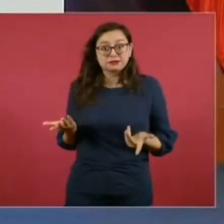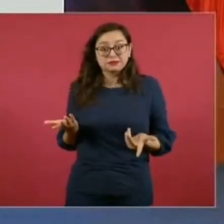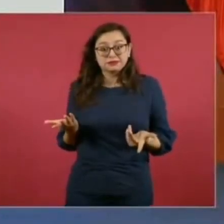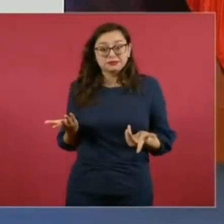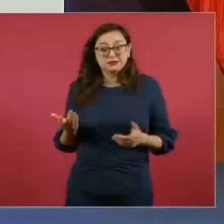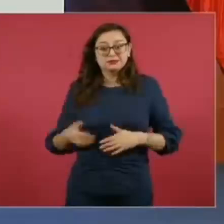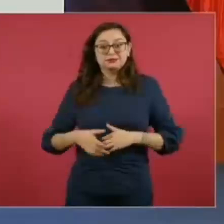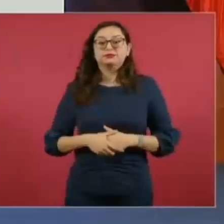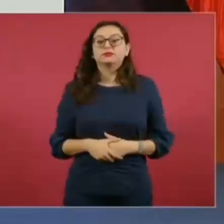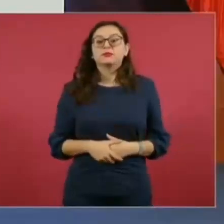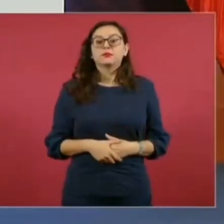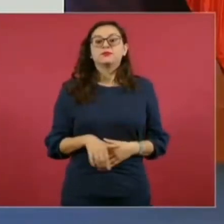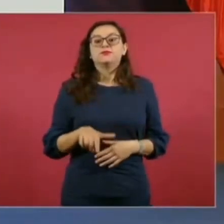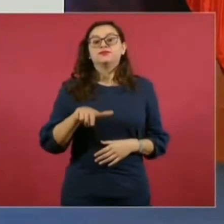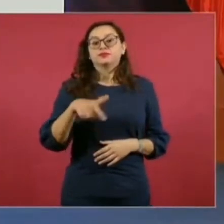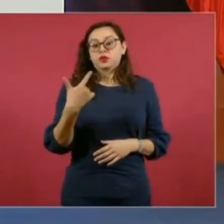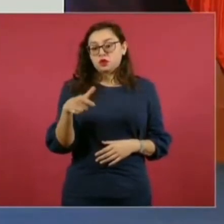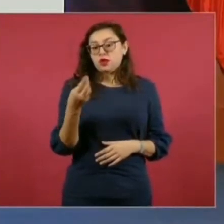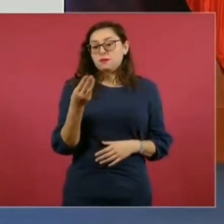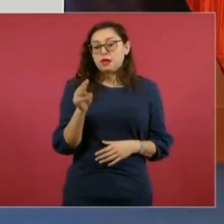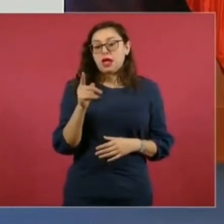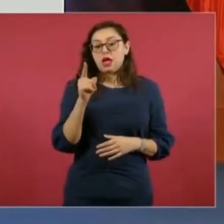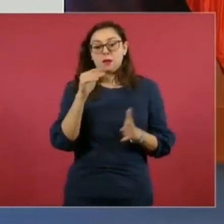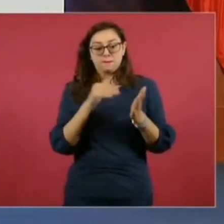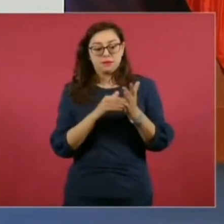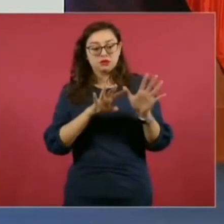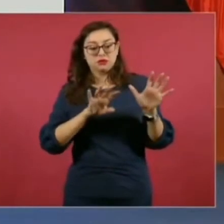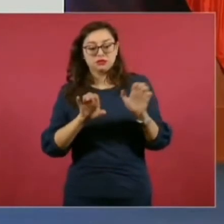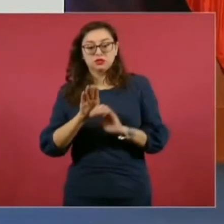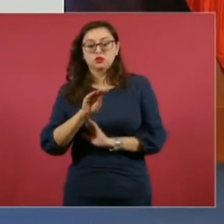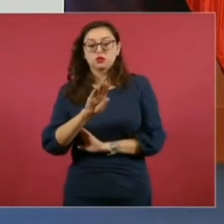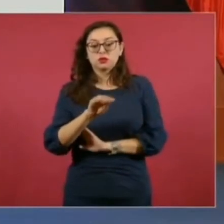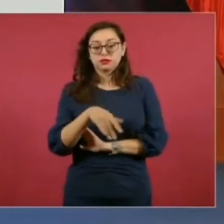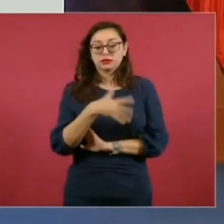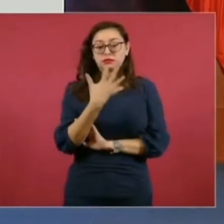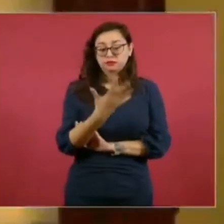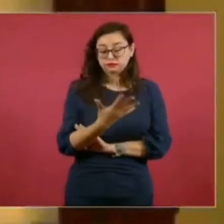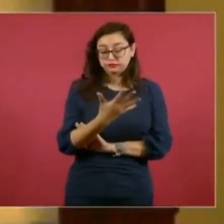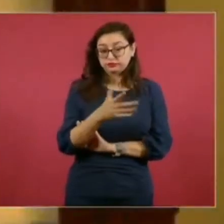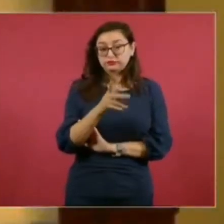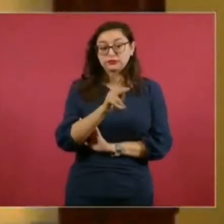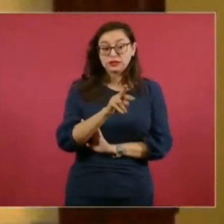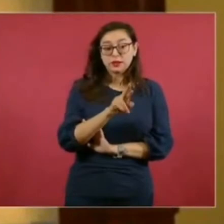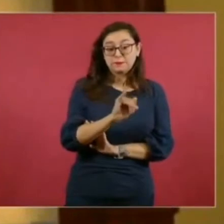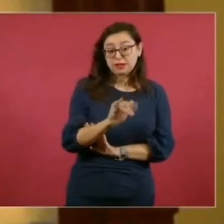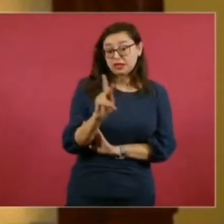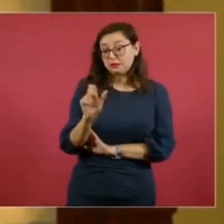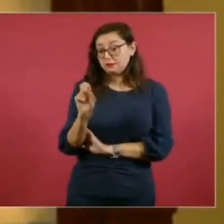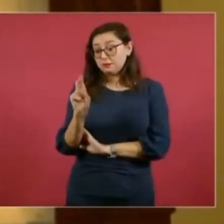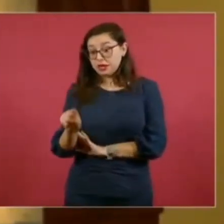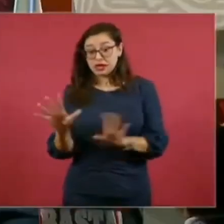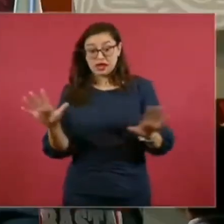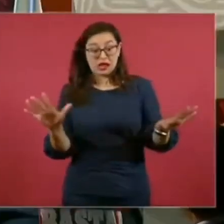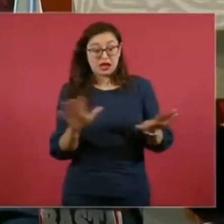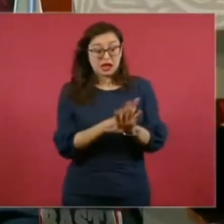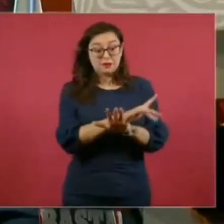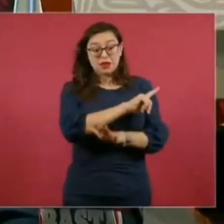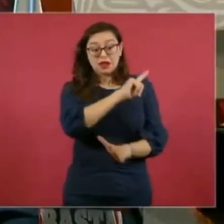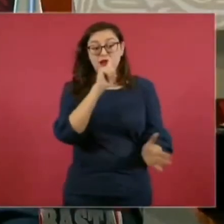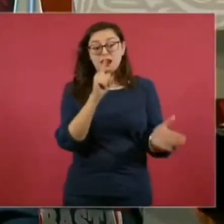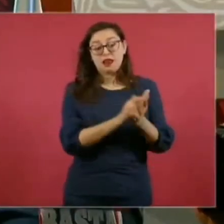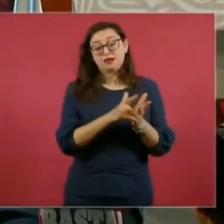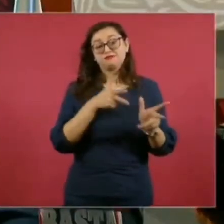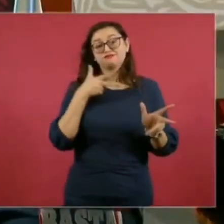El 12 de mayo de 1995, el PRI y el PAN reformaron la ley reglamentaria del servicio